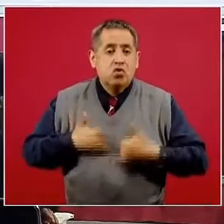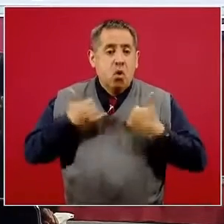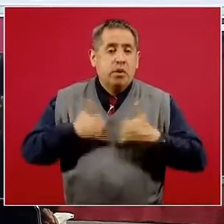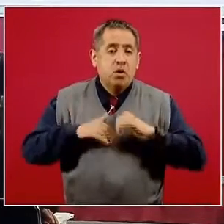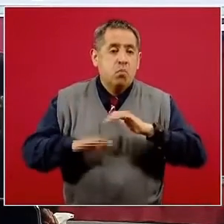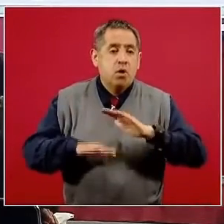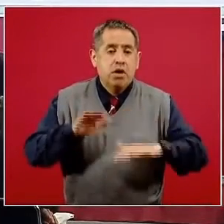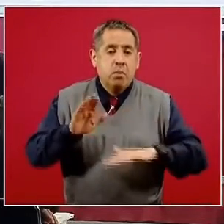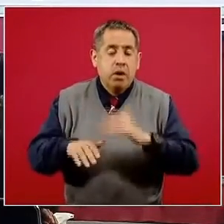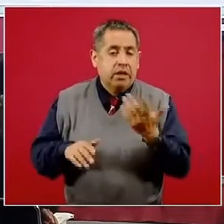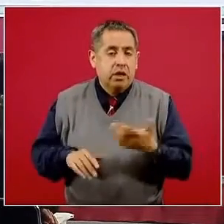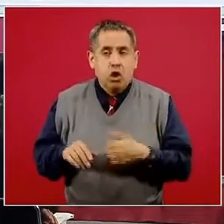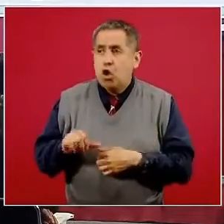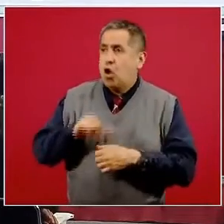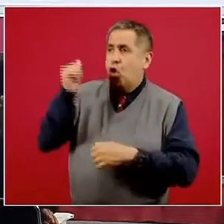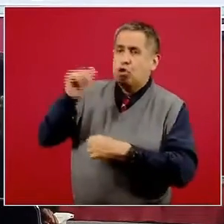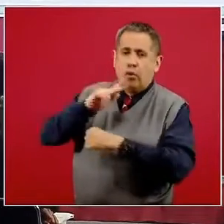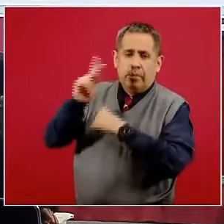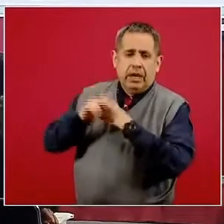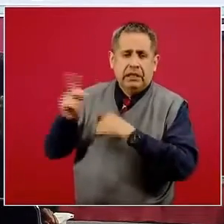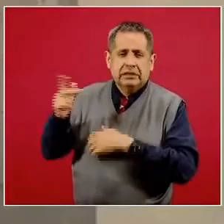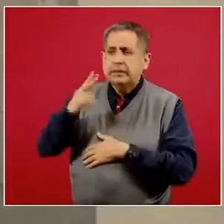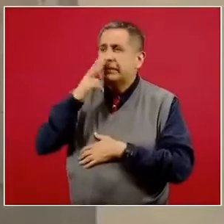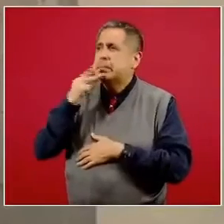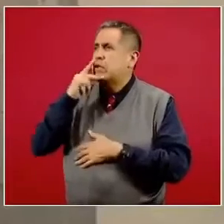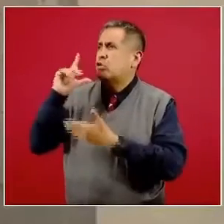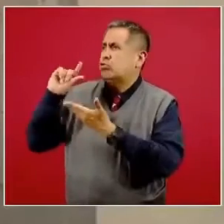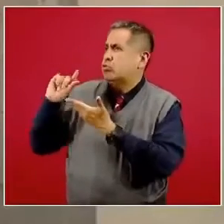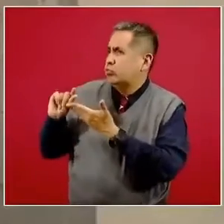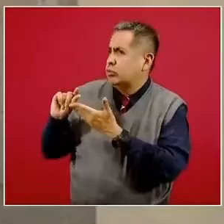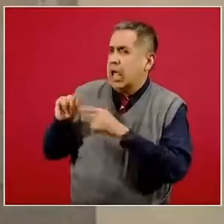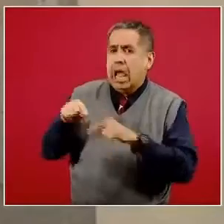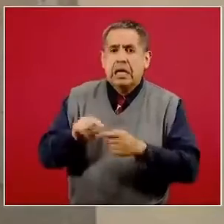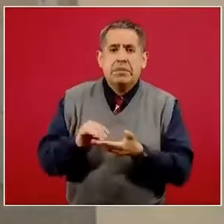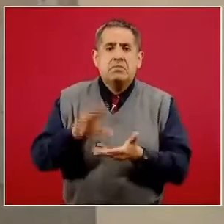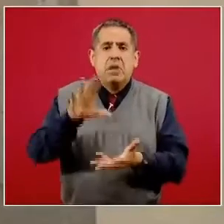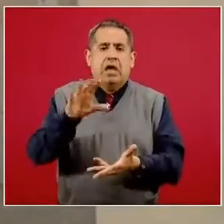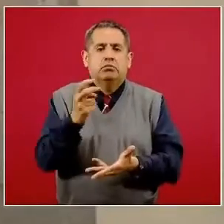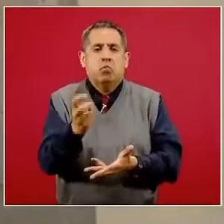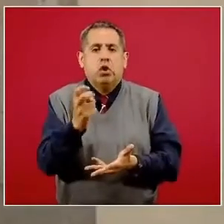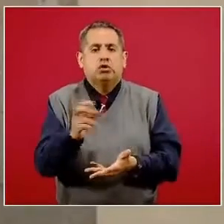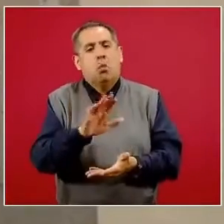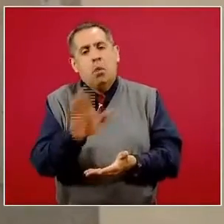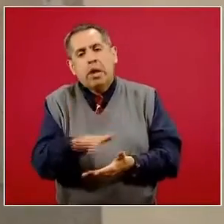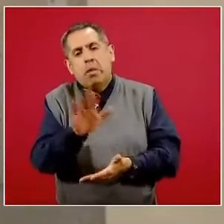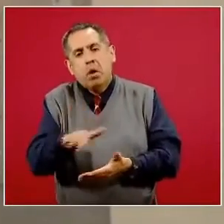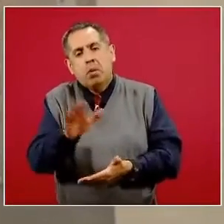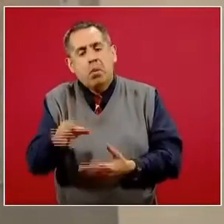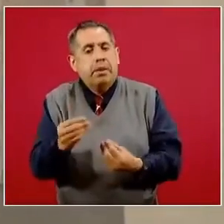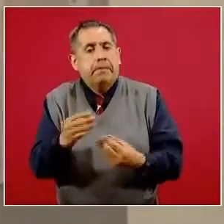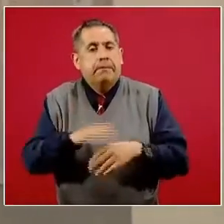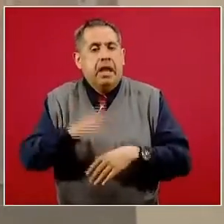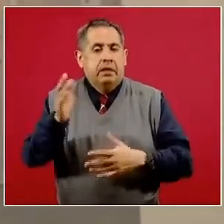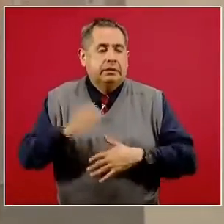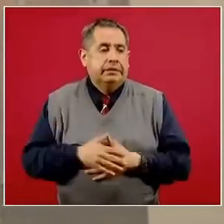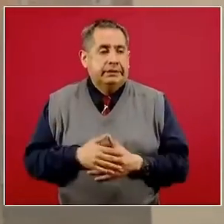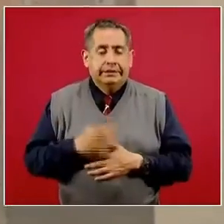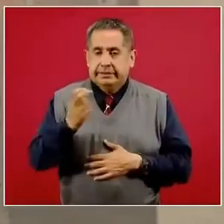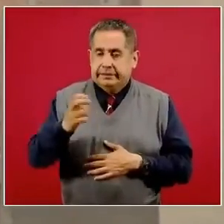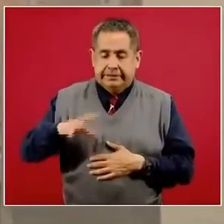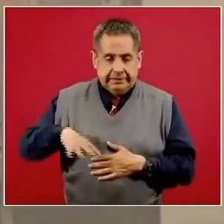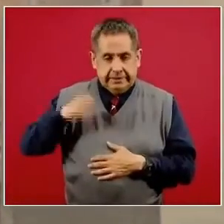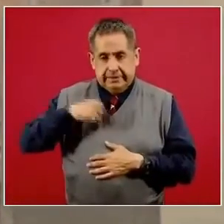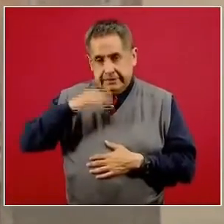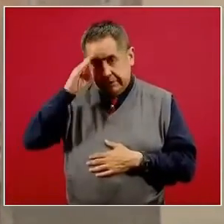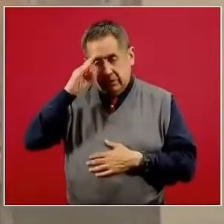la prevalencia de diabetes es mucho más baja. Entonces, otra vez, insistir que el esfuerzo que se ha hecho y